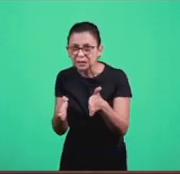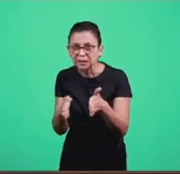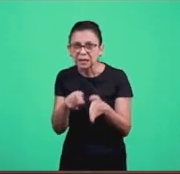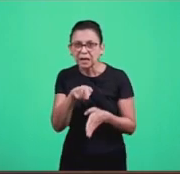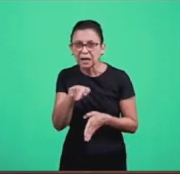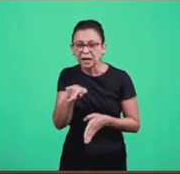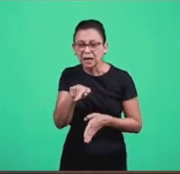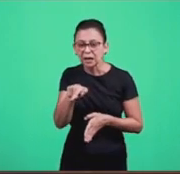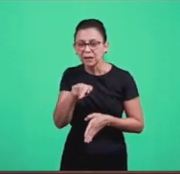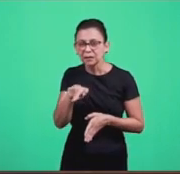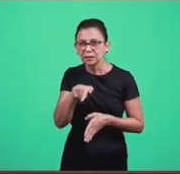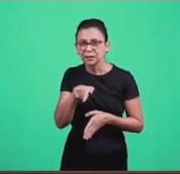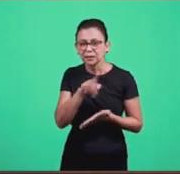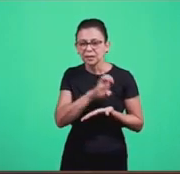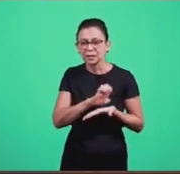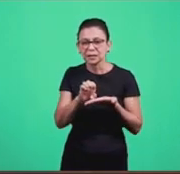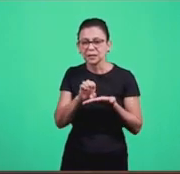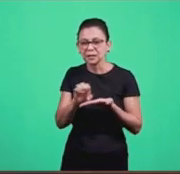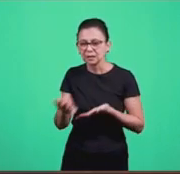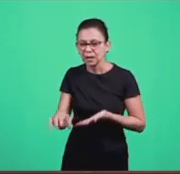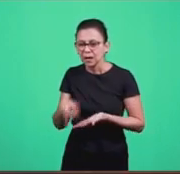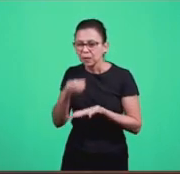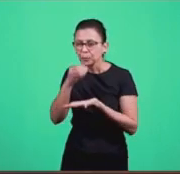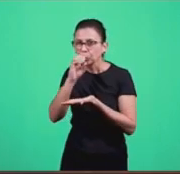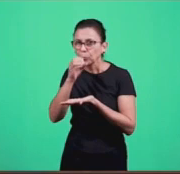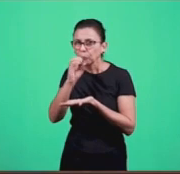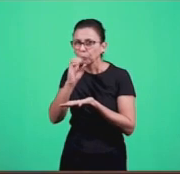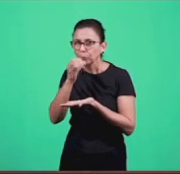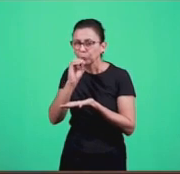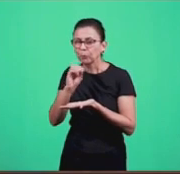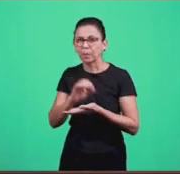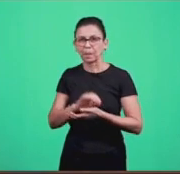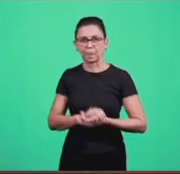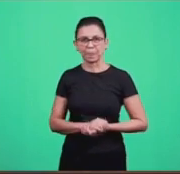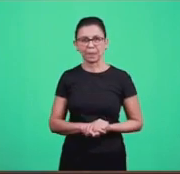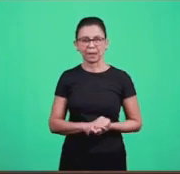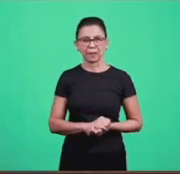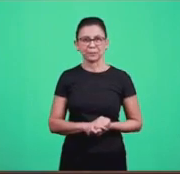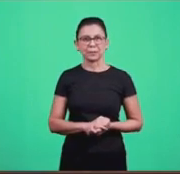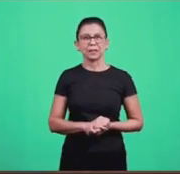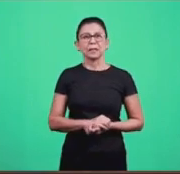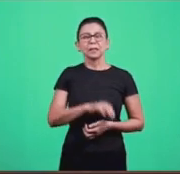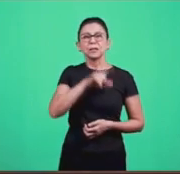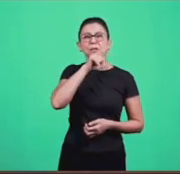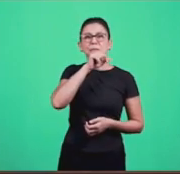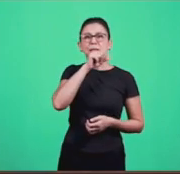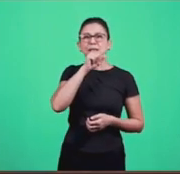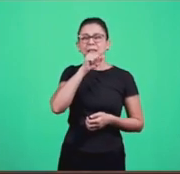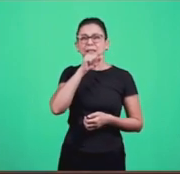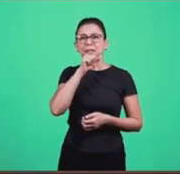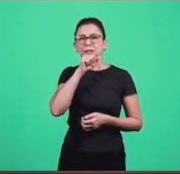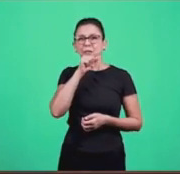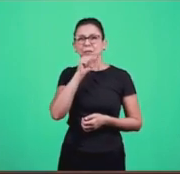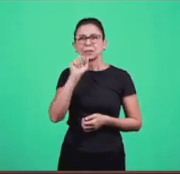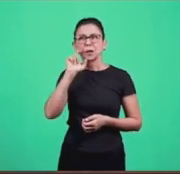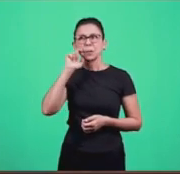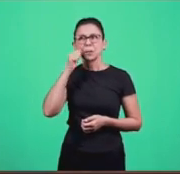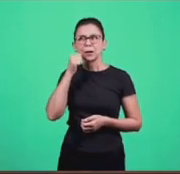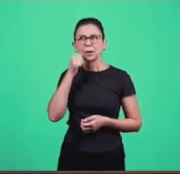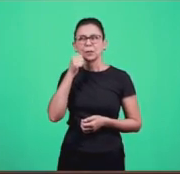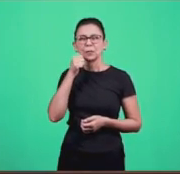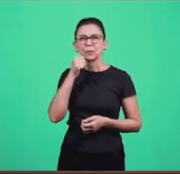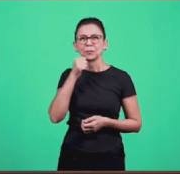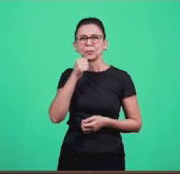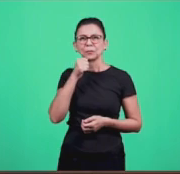esa agua. Y los cuervos traerían para él pan y carne. Y